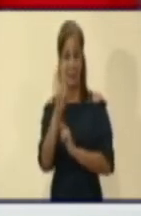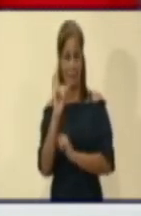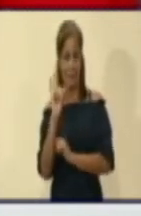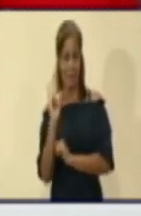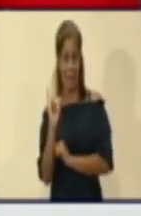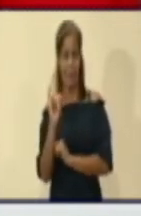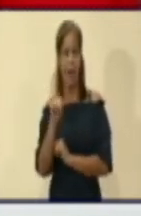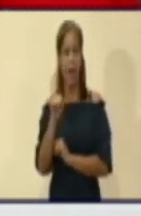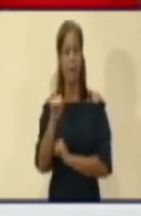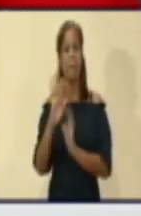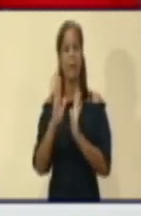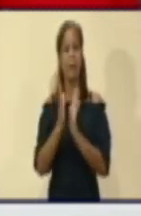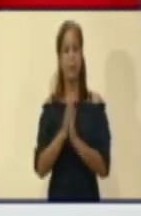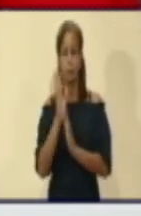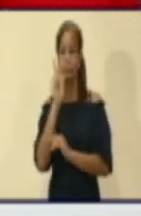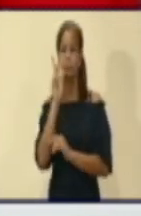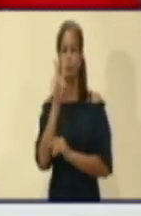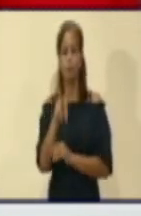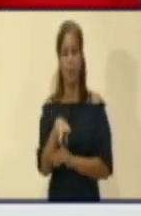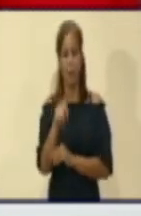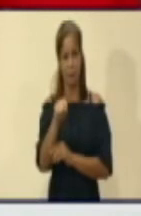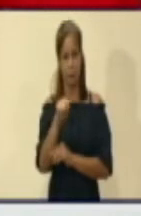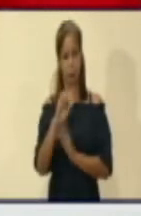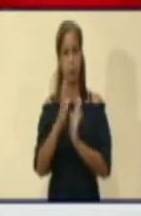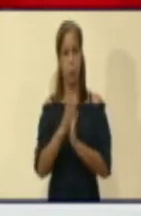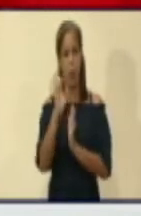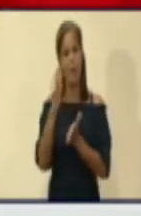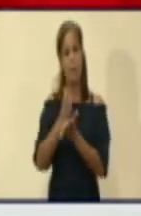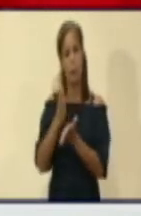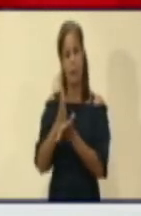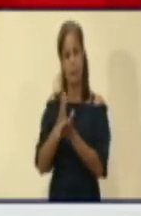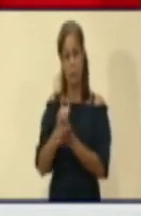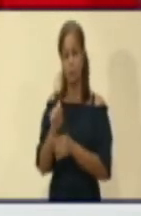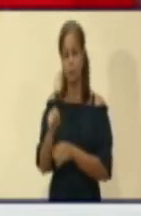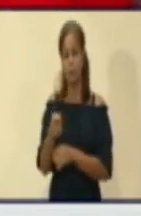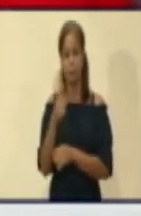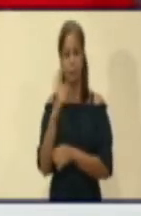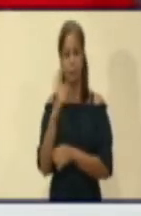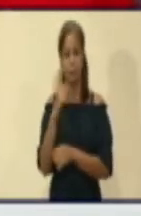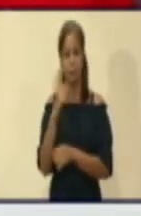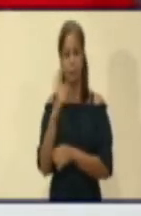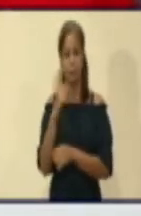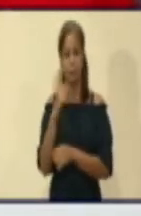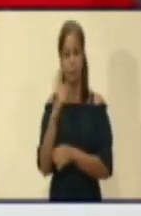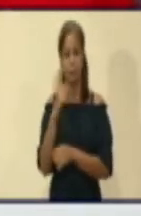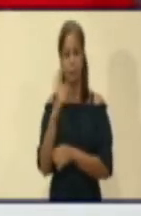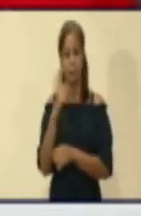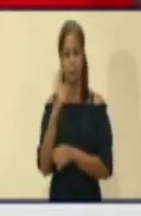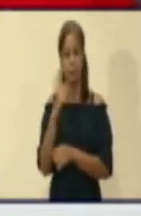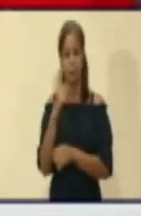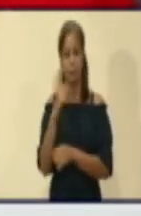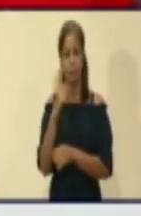directores nacionales de todas nuestras educaciones van a estar transmitiendo. Y en el caso de los